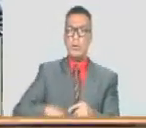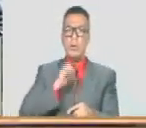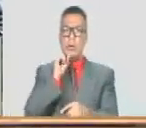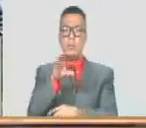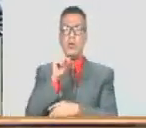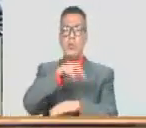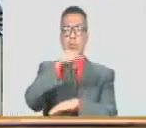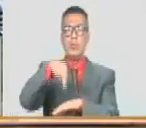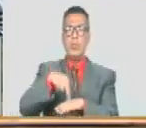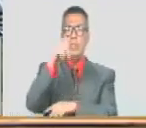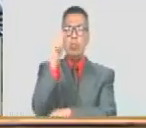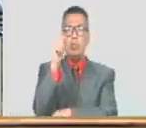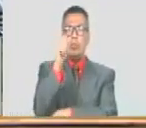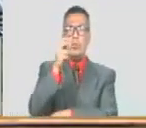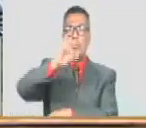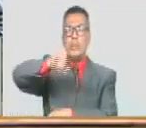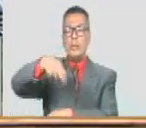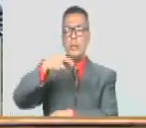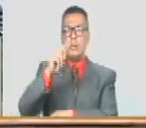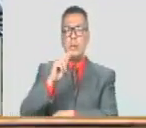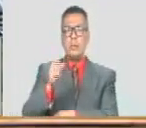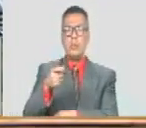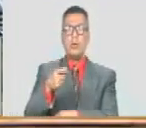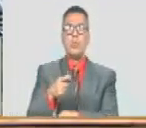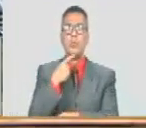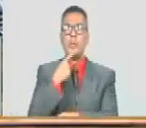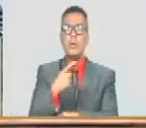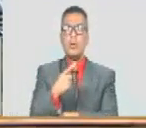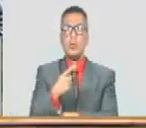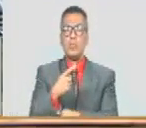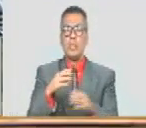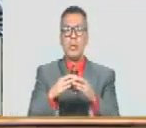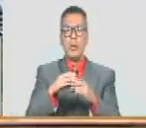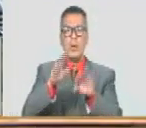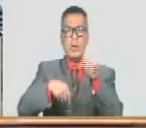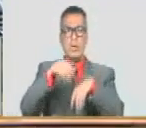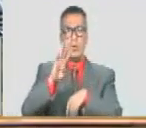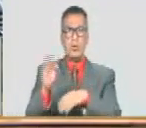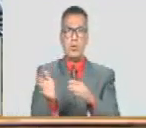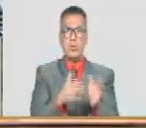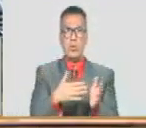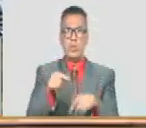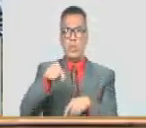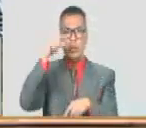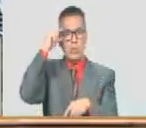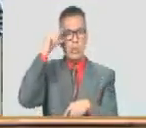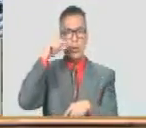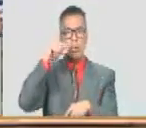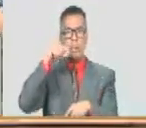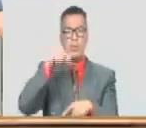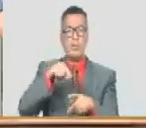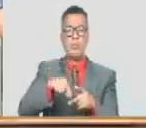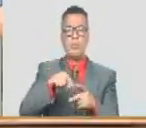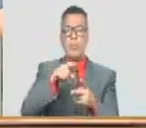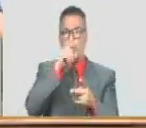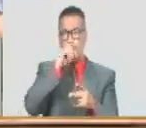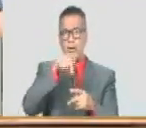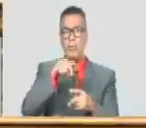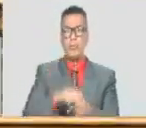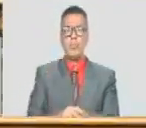Asamblea Nacional, diputado Jorge Rodríguez Gómez, en sesión ordinaria del día 14 de marzo del presente año. Es todo, ciudadano